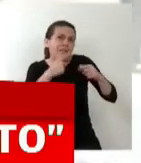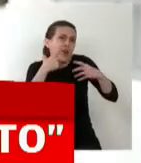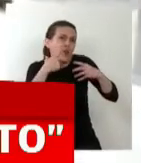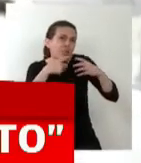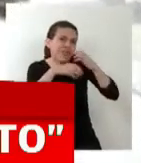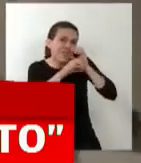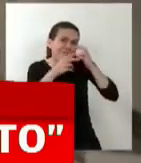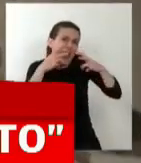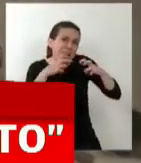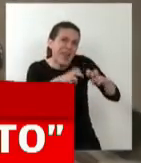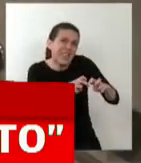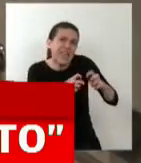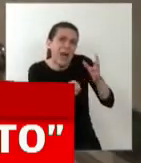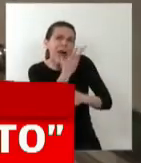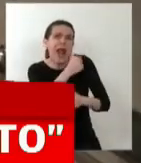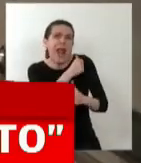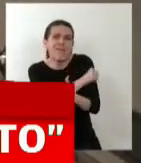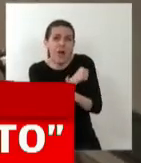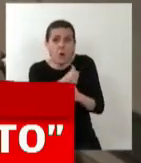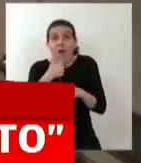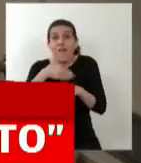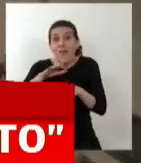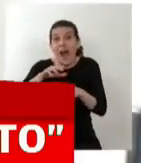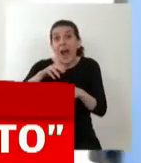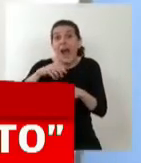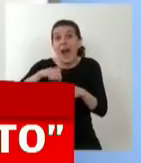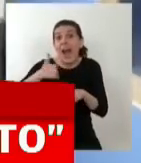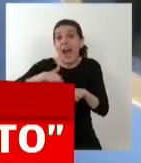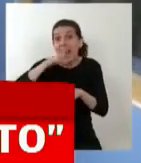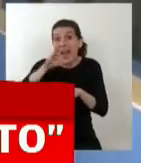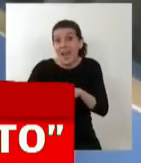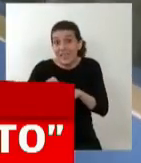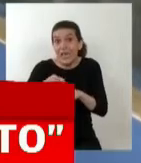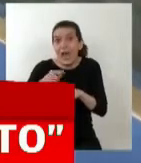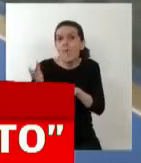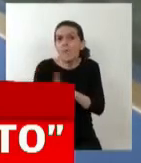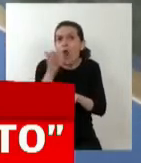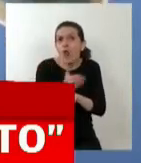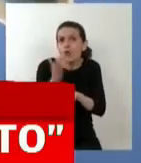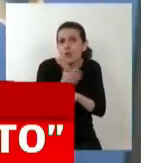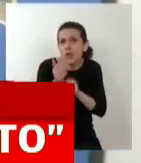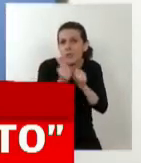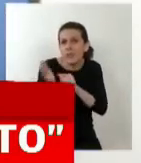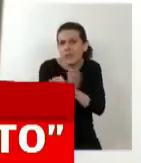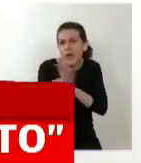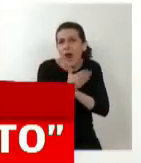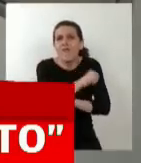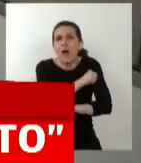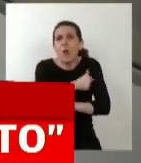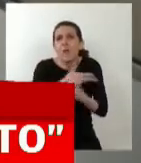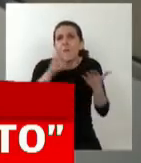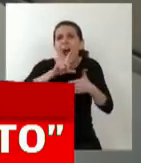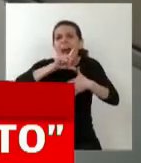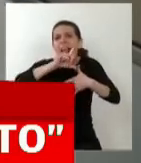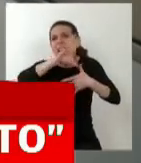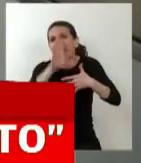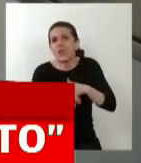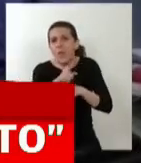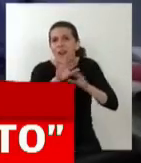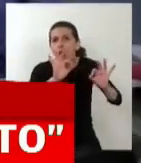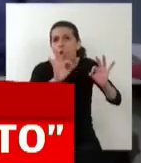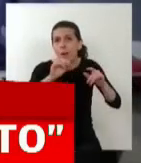Argentina. Produciremos en nuestro país una vacuna para toda Latinoamérica. Hoy tenemos un horizonte